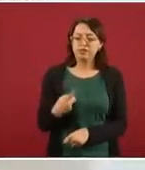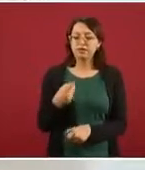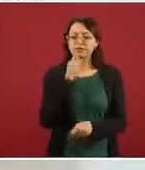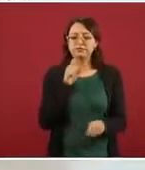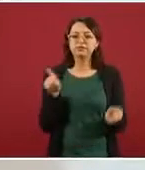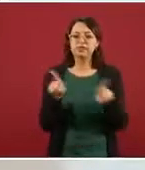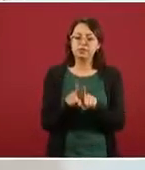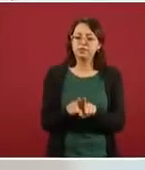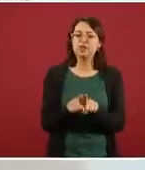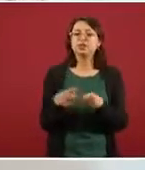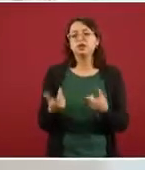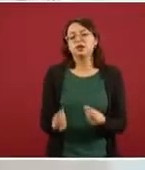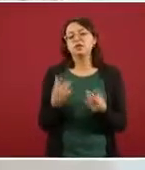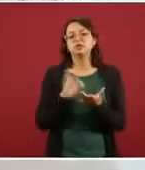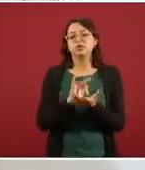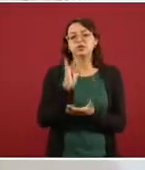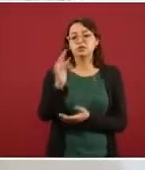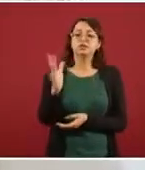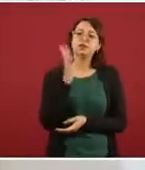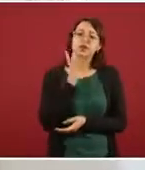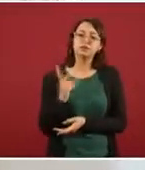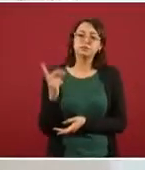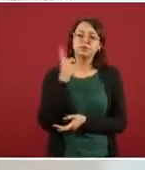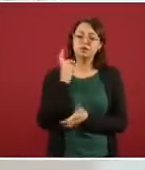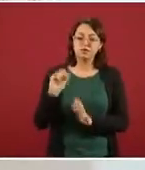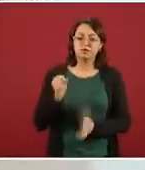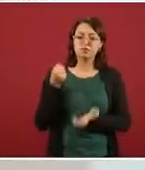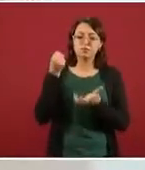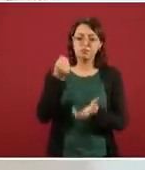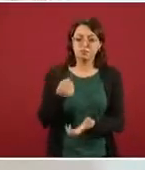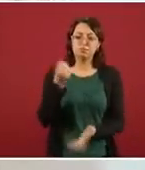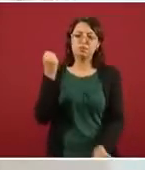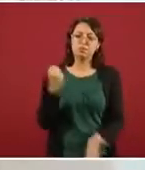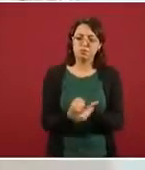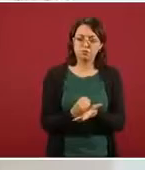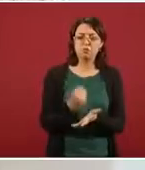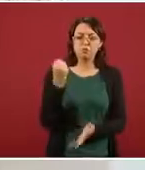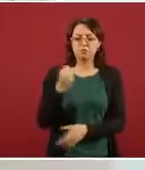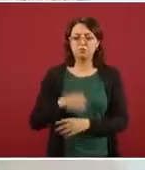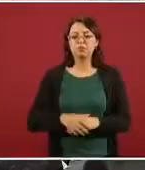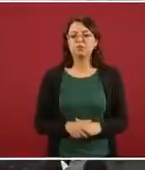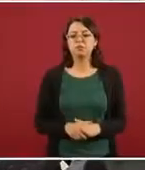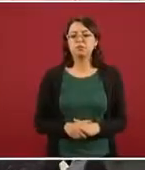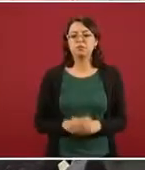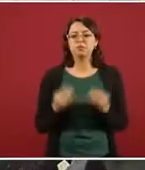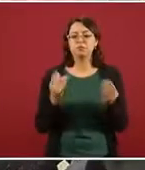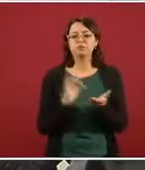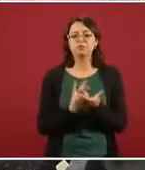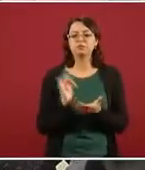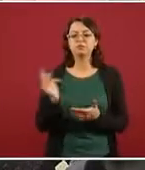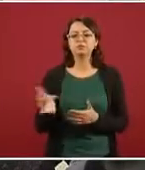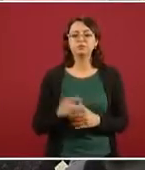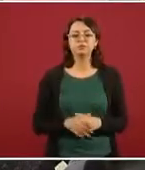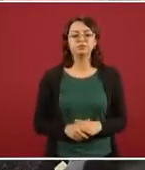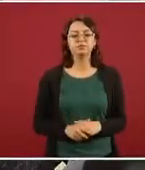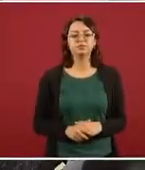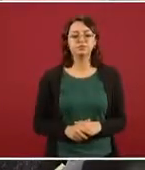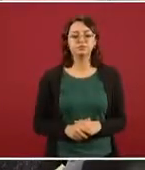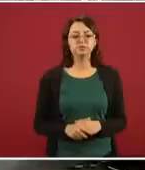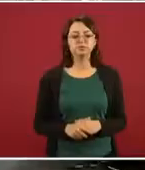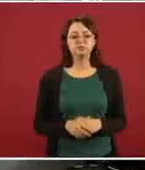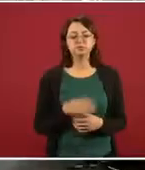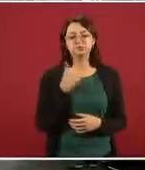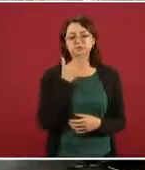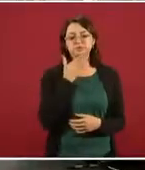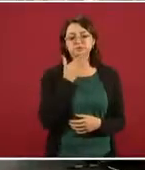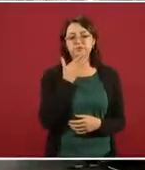aprovechar para agradecerle a la Cámara de Diputados que este presupuesto haya sido designado de esta manera. Muchas gracias.